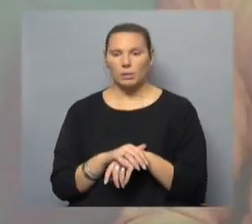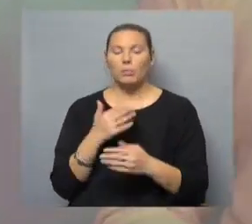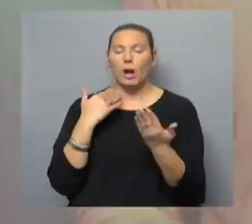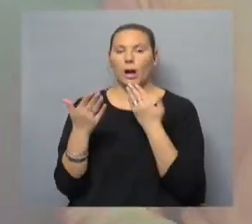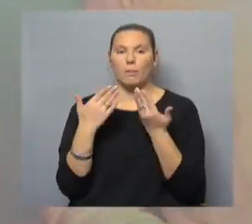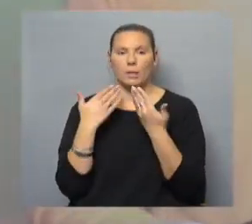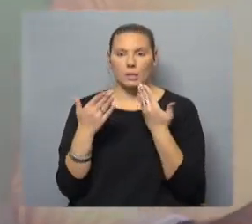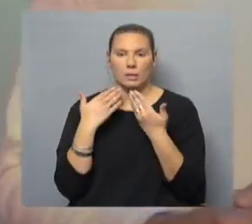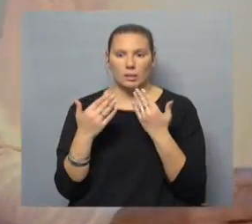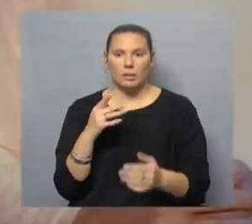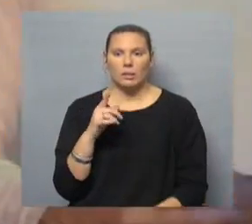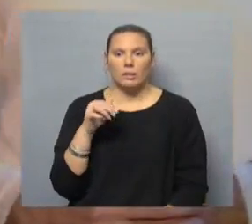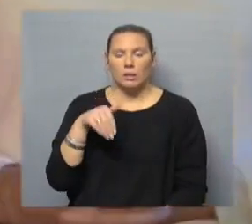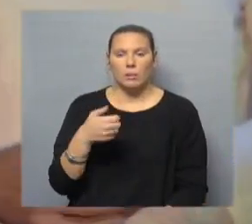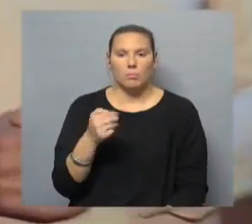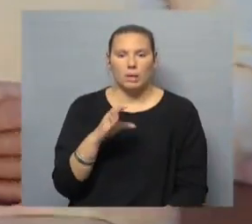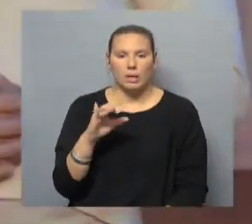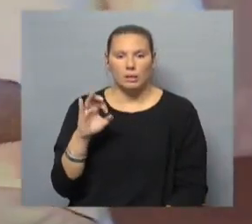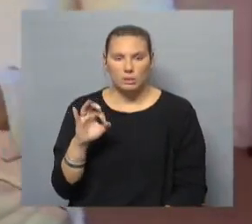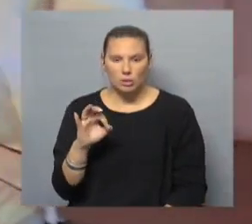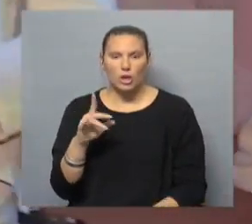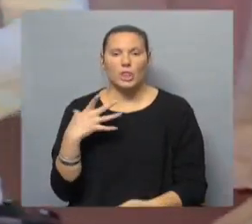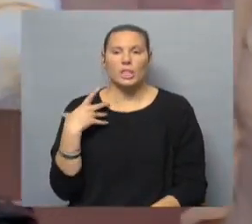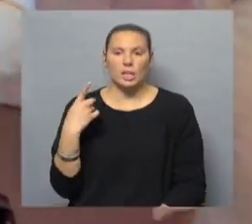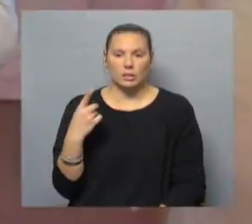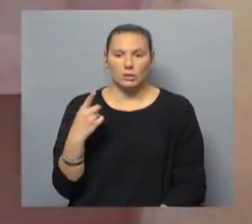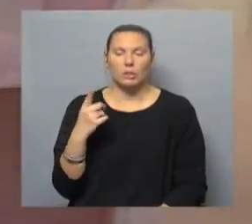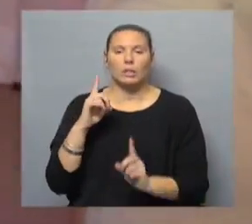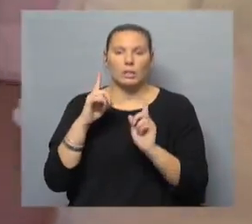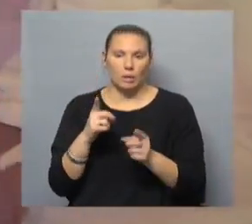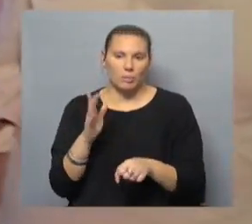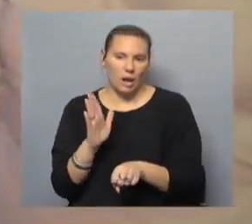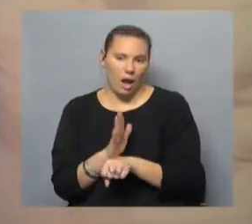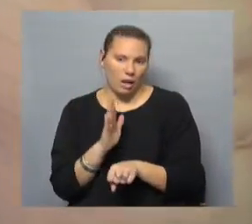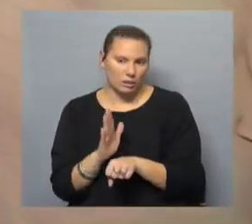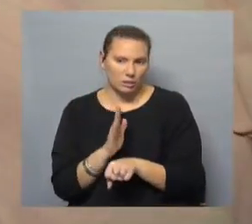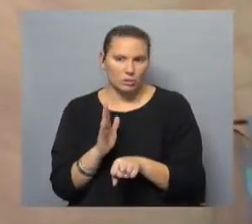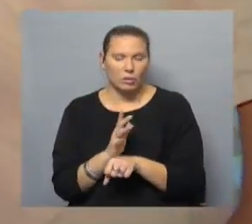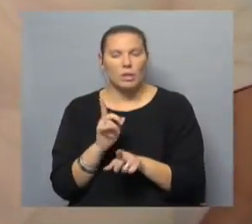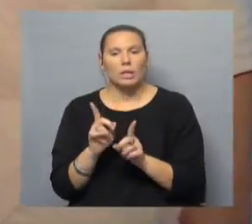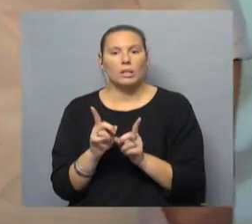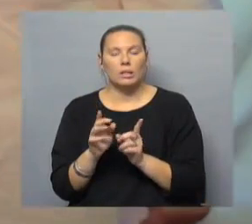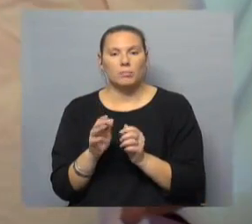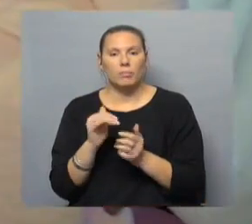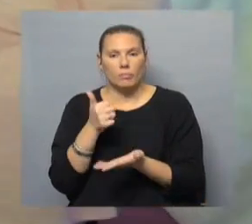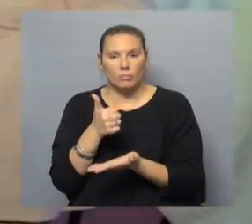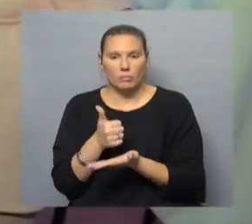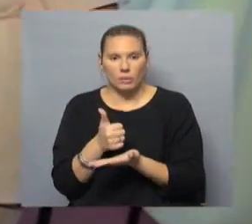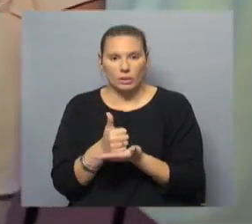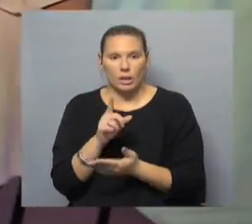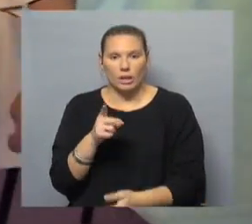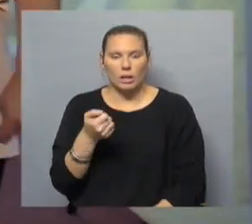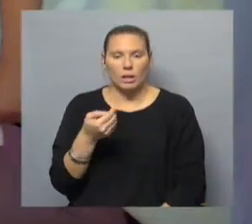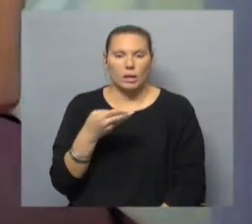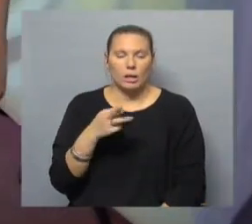conversar. Gabriel Mació, que es el director y también participa en la obra. Y también tenemos a Gabriela, que es